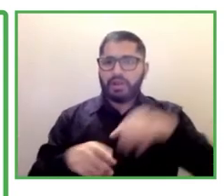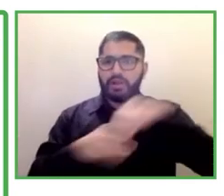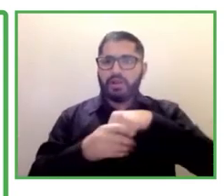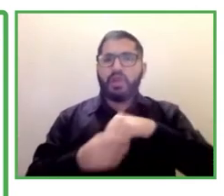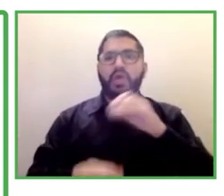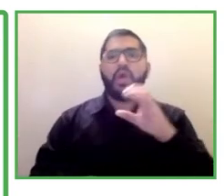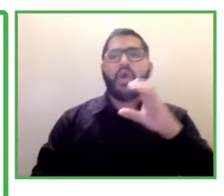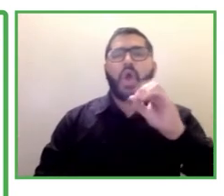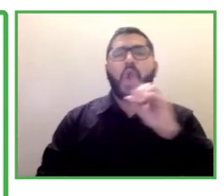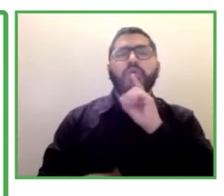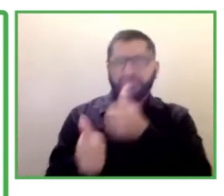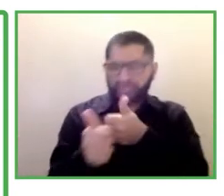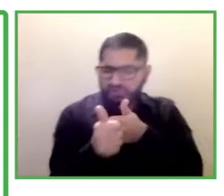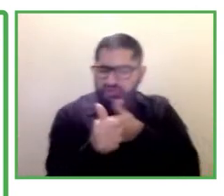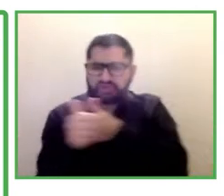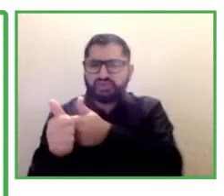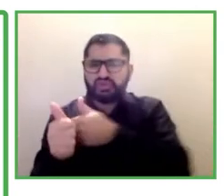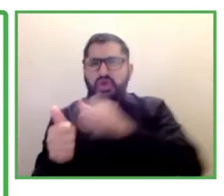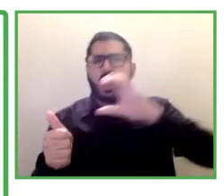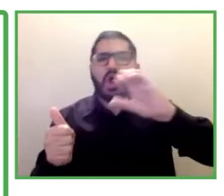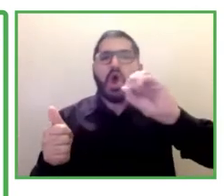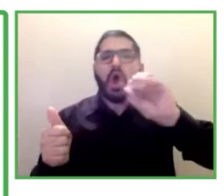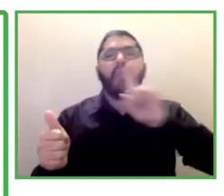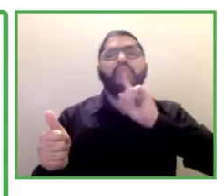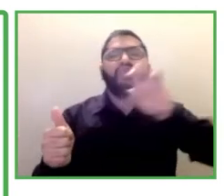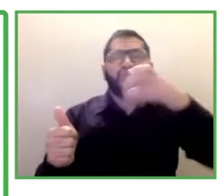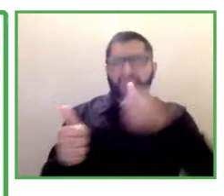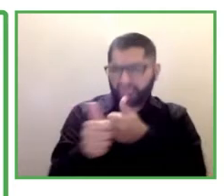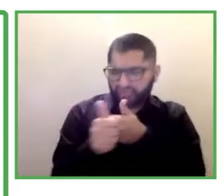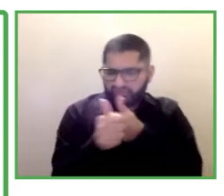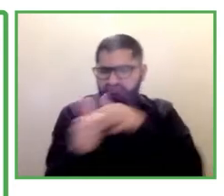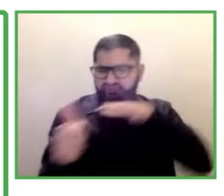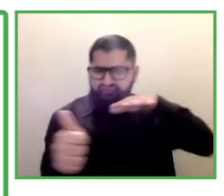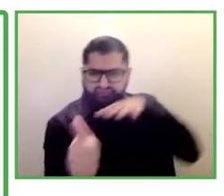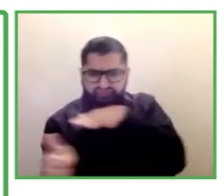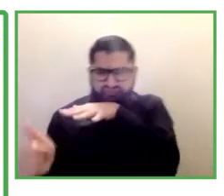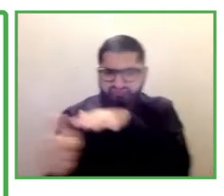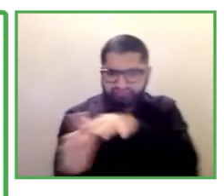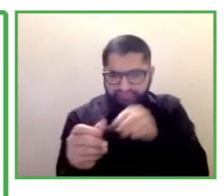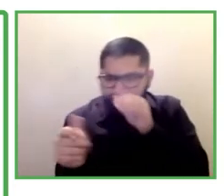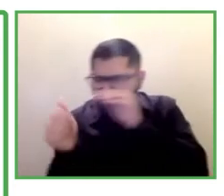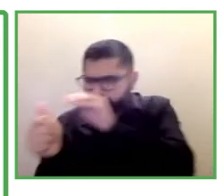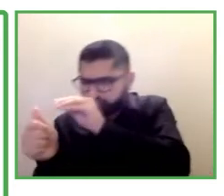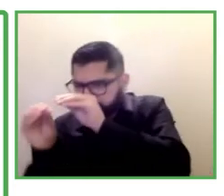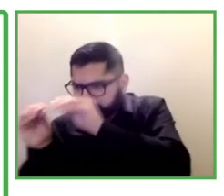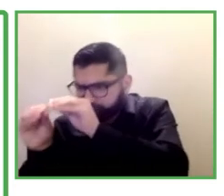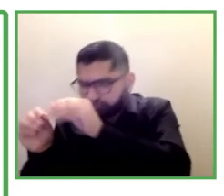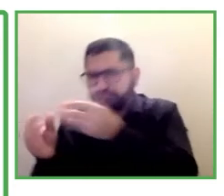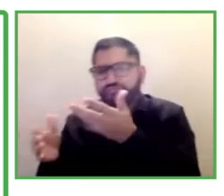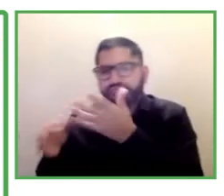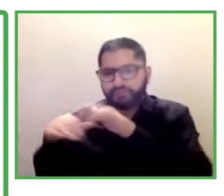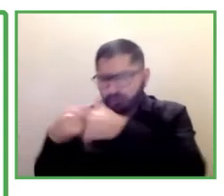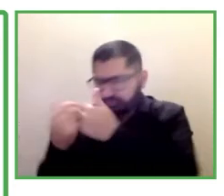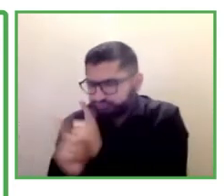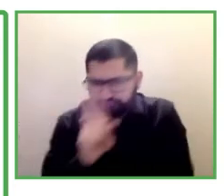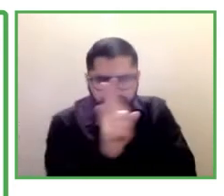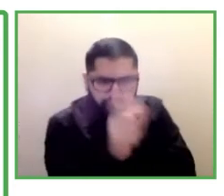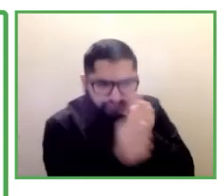días, lo va a ayudar a establecerse en el empleo y asegurarse de que se estén cumpliendo las